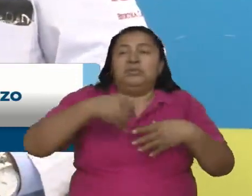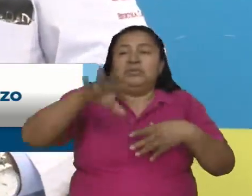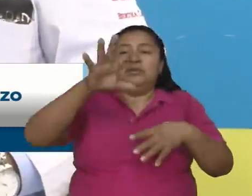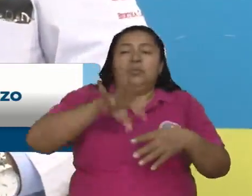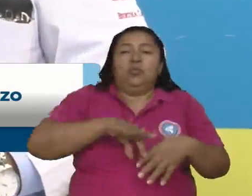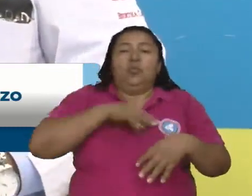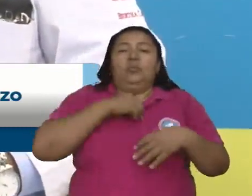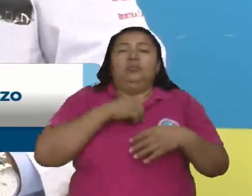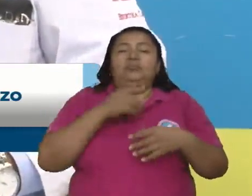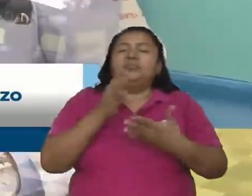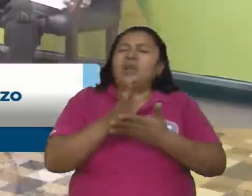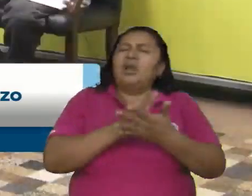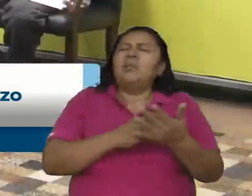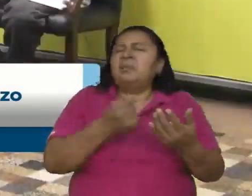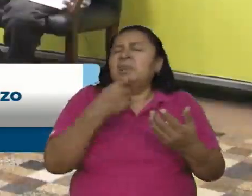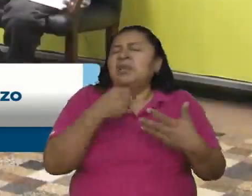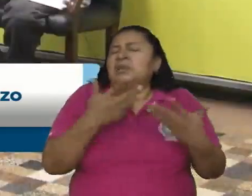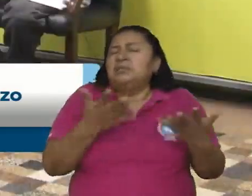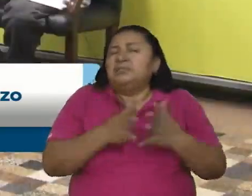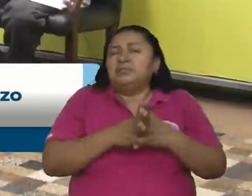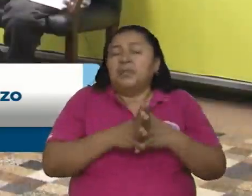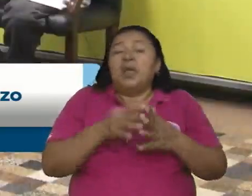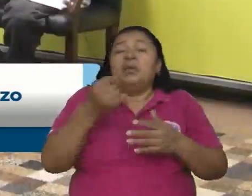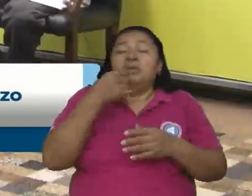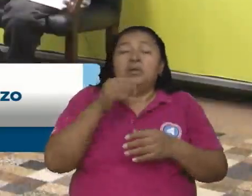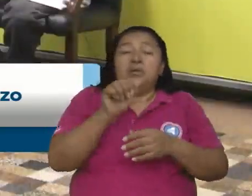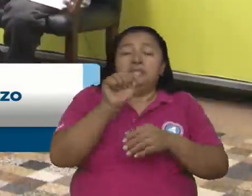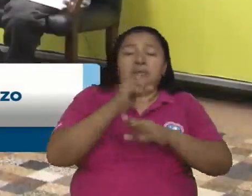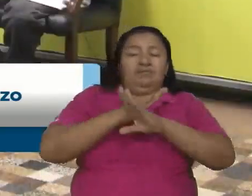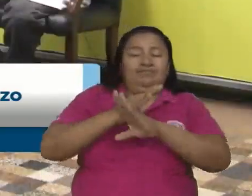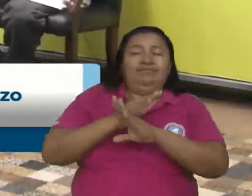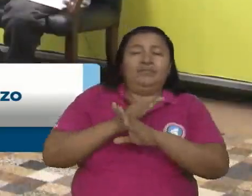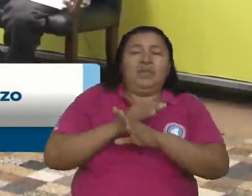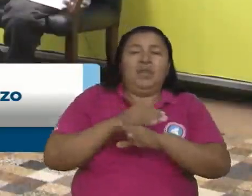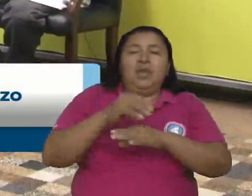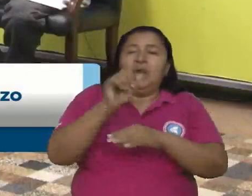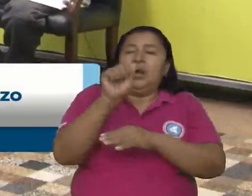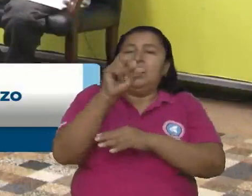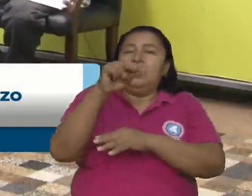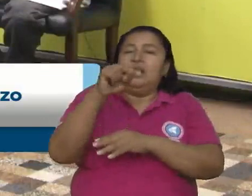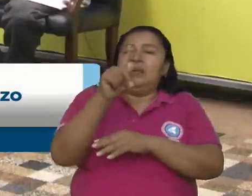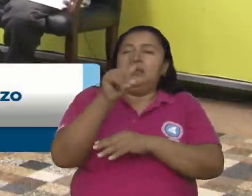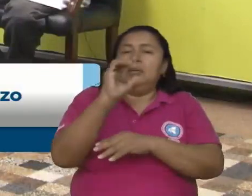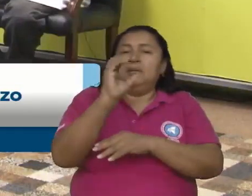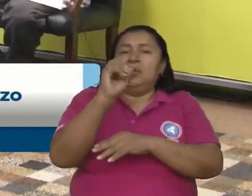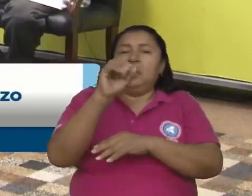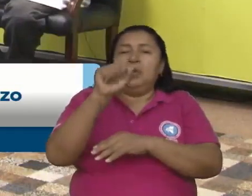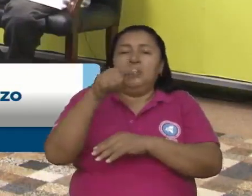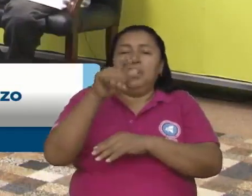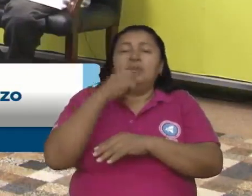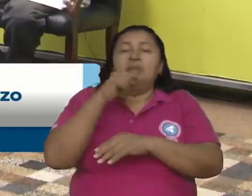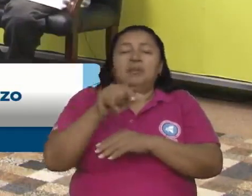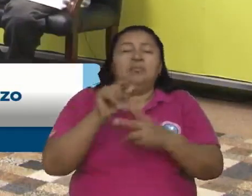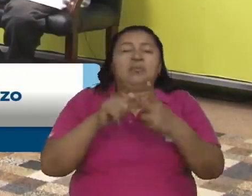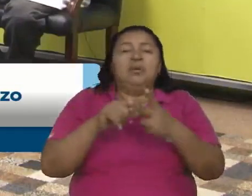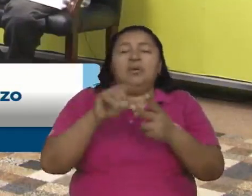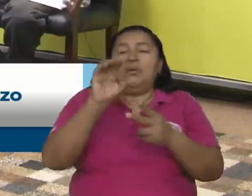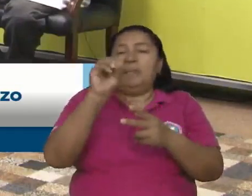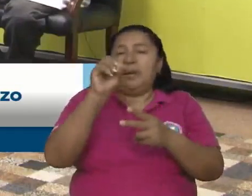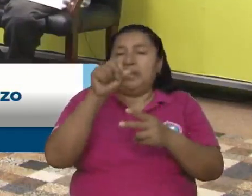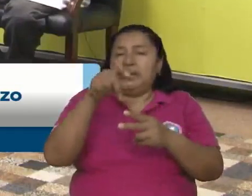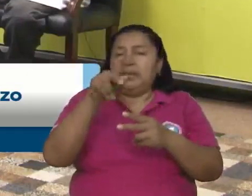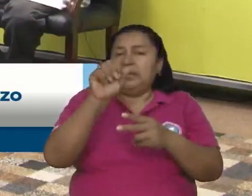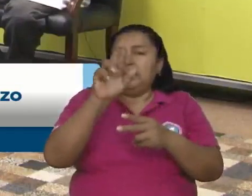qué tipo de tratamiento es, doctor? Disculpe. El tratamiento son anticoagulantes. Anticoagulante. Lo más frecuente que se está usando son las heparinas de bajo peso molecular a dosis